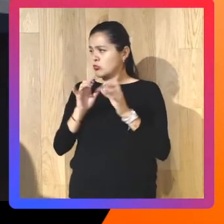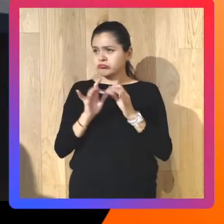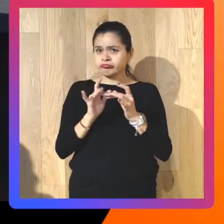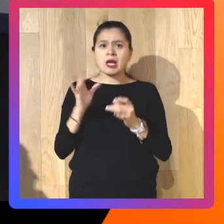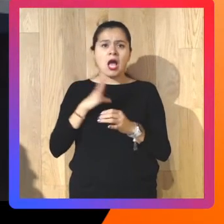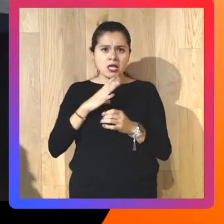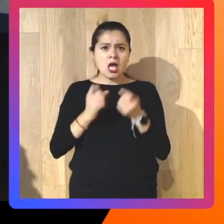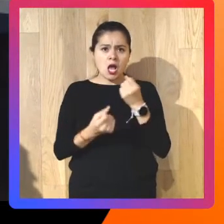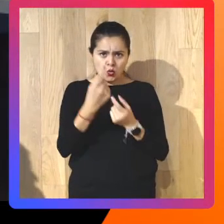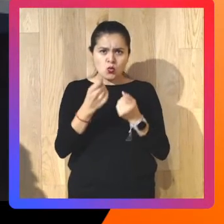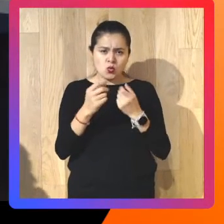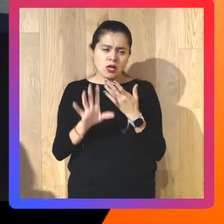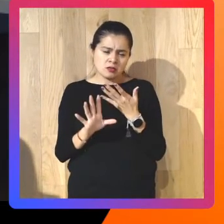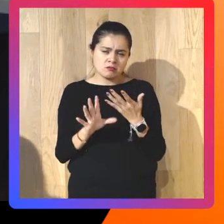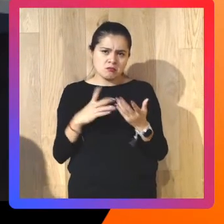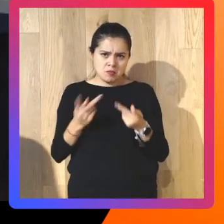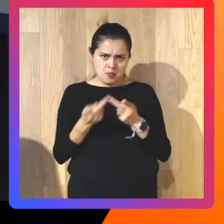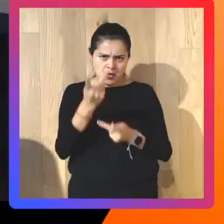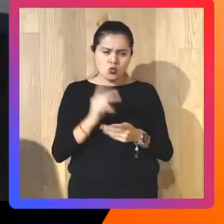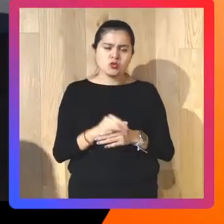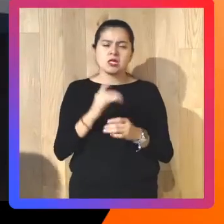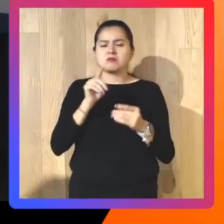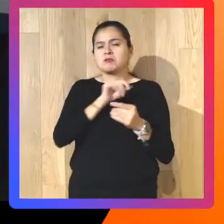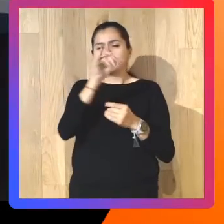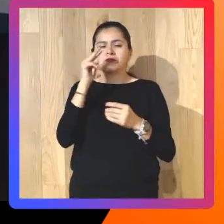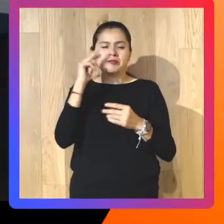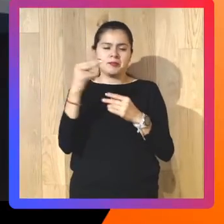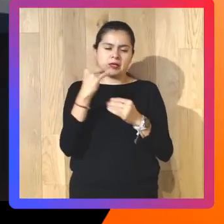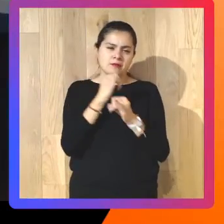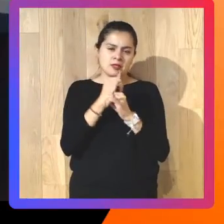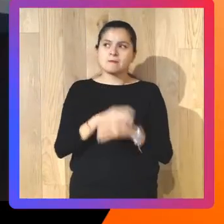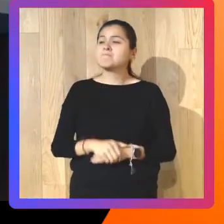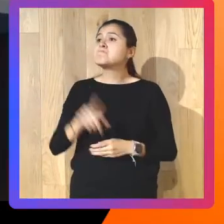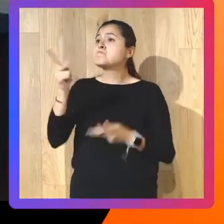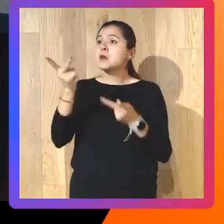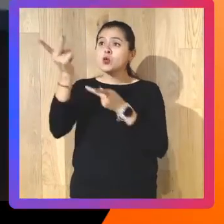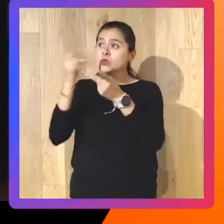Sí, a los medios aquí presentes, ¿alguien tiene alguna pregunta?